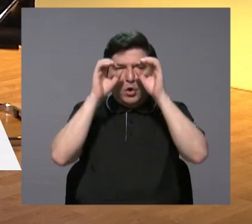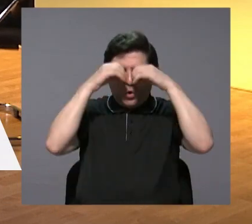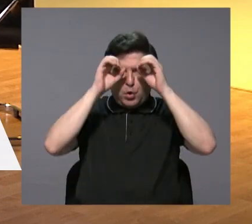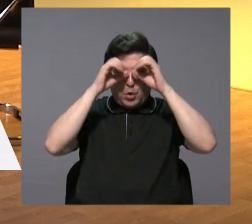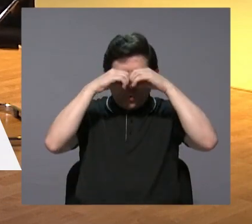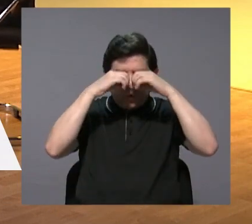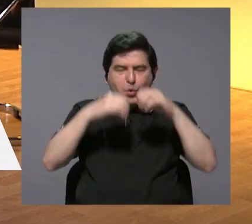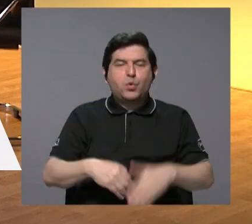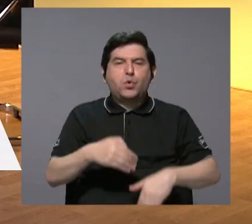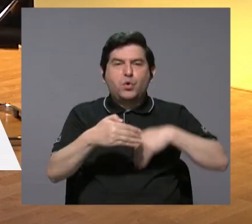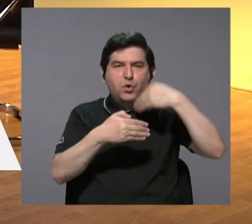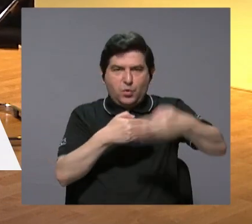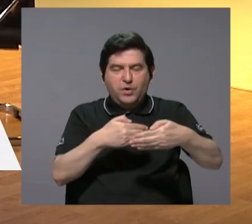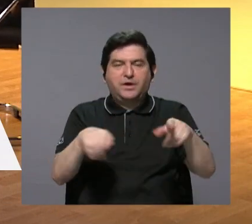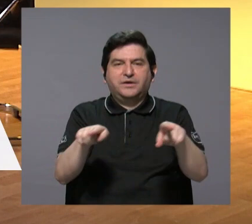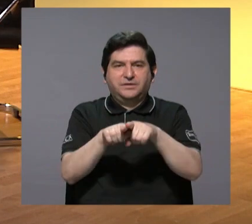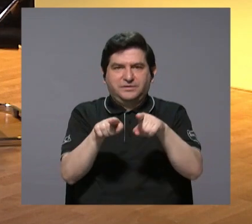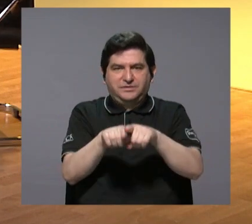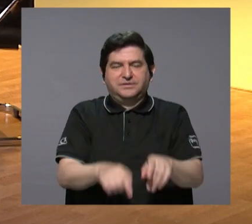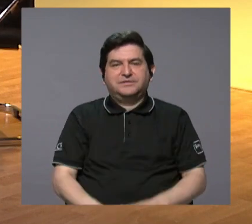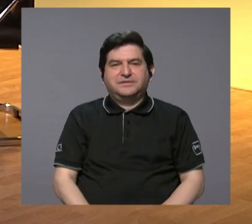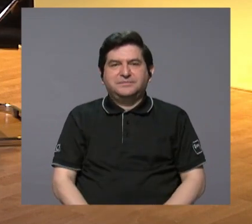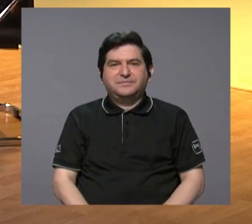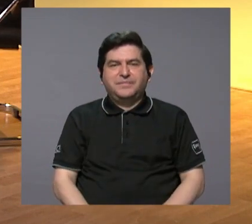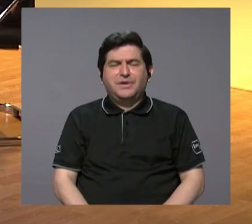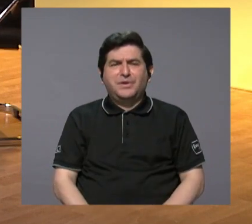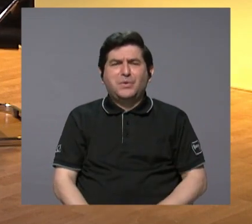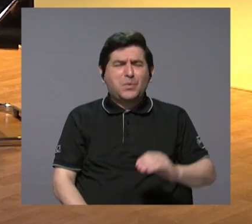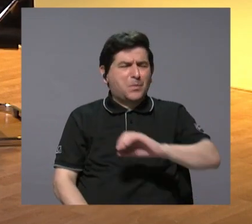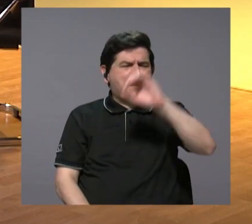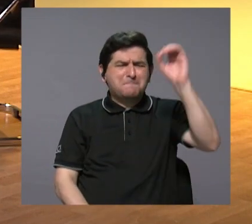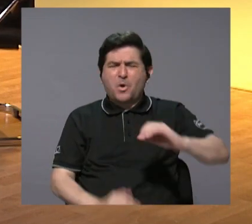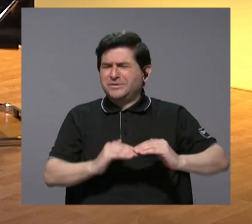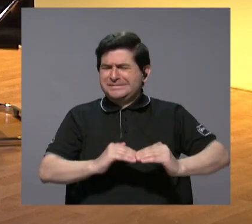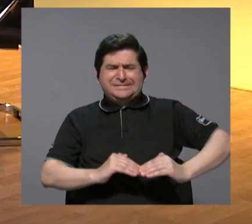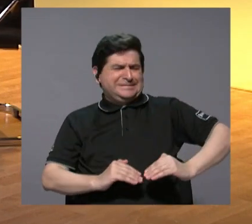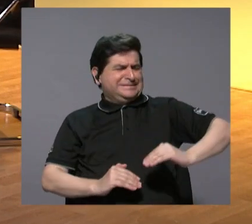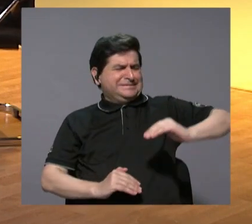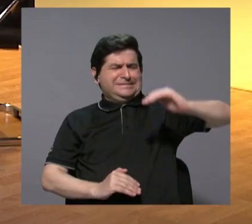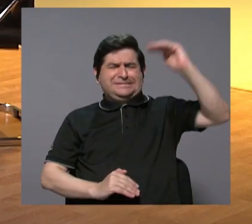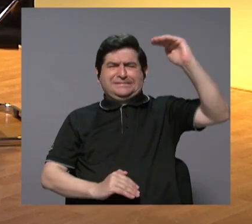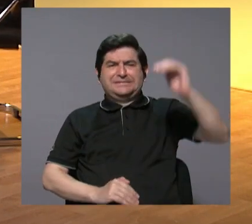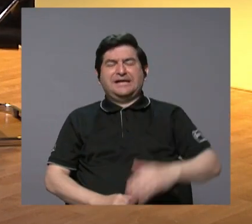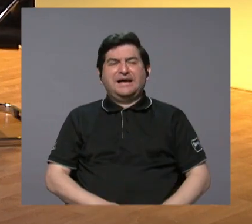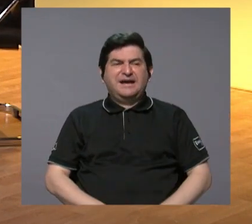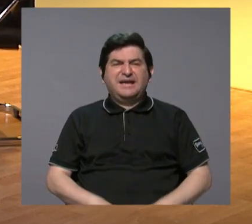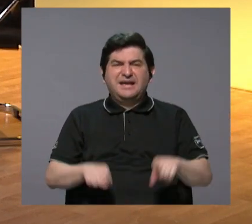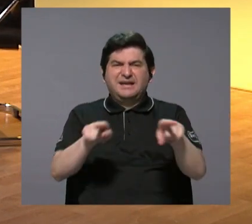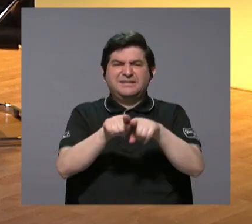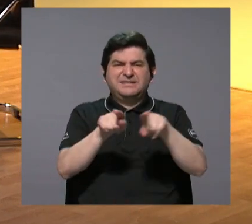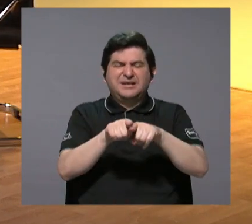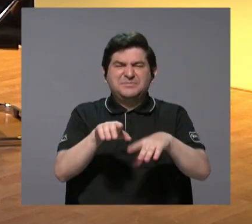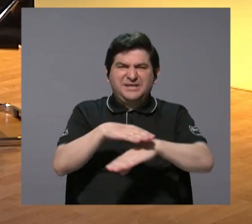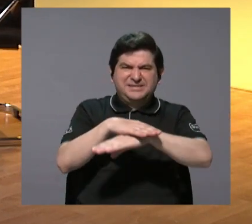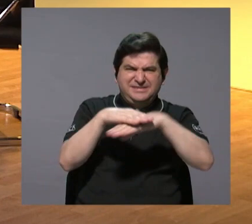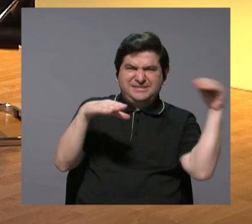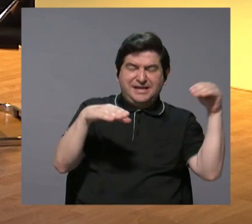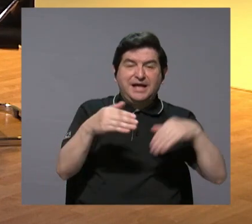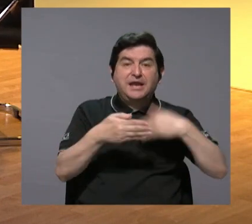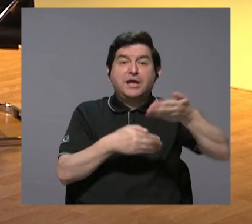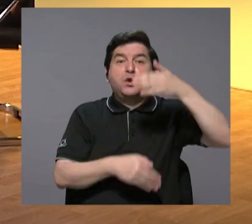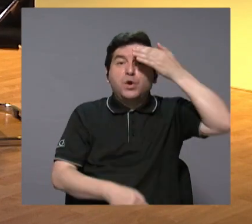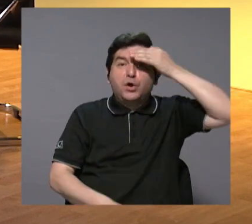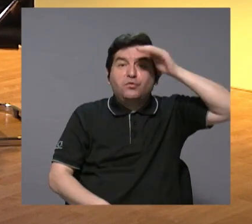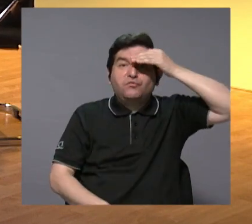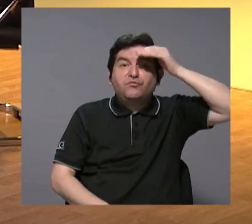y se fueron los avisos, o un altísimo porcentaje de los avisos, y después vino Facebook,